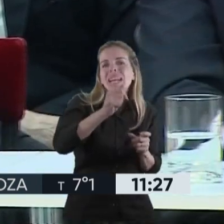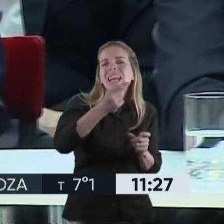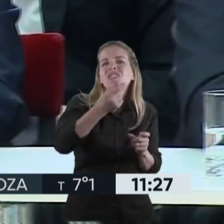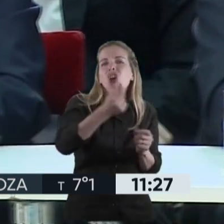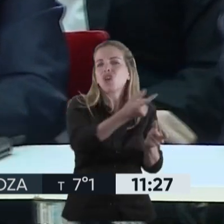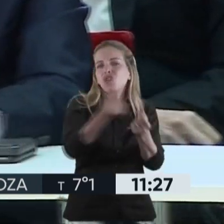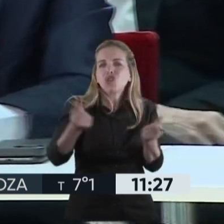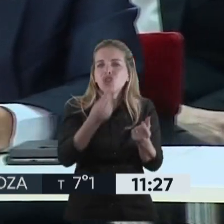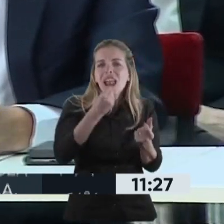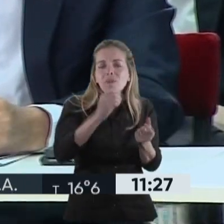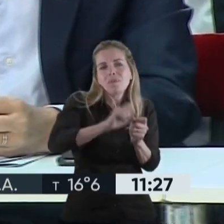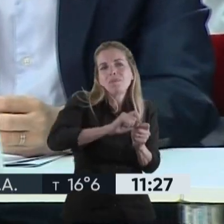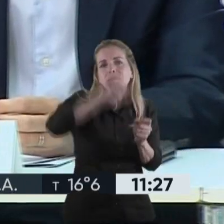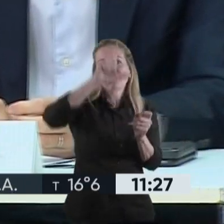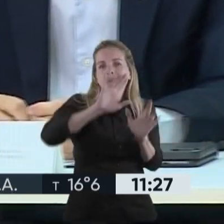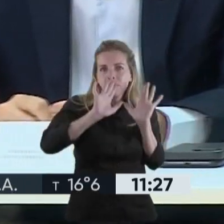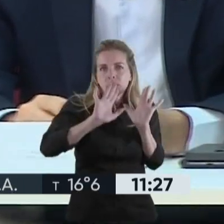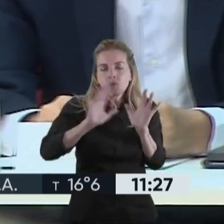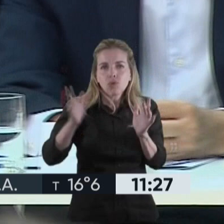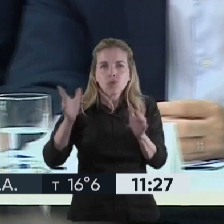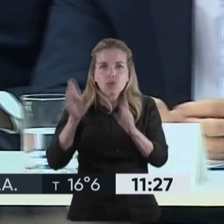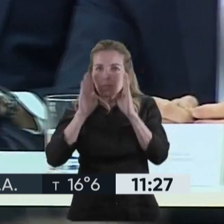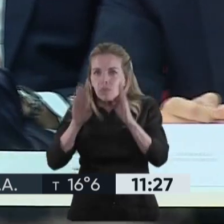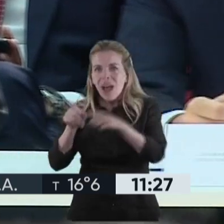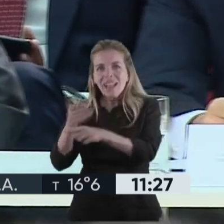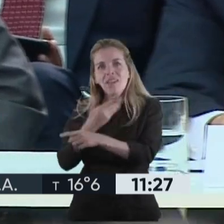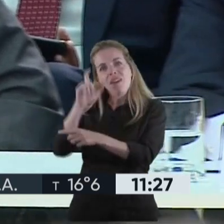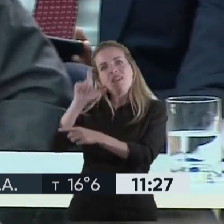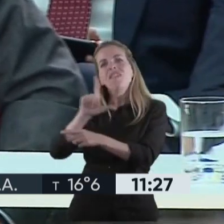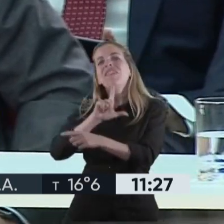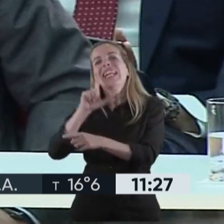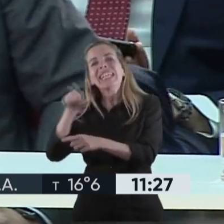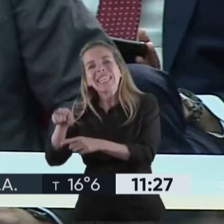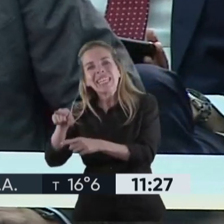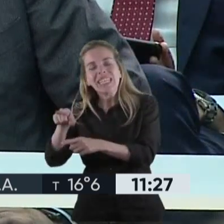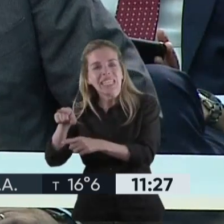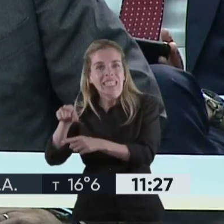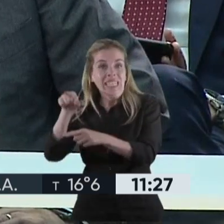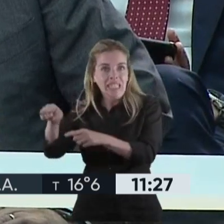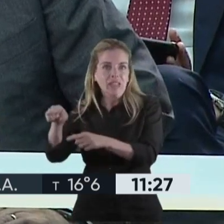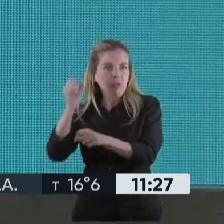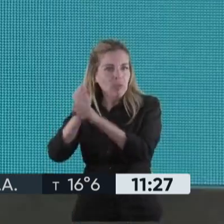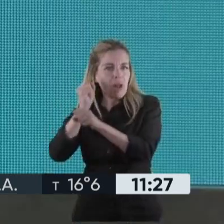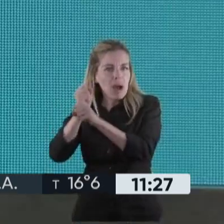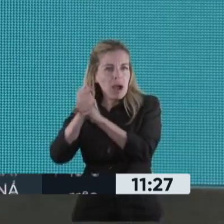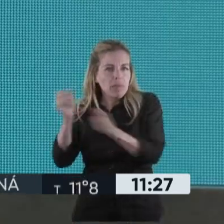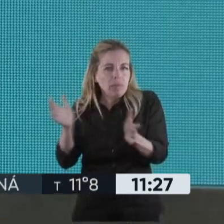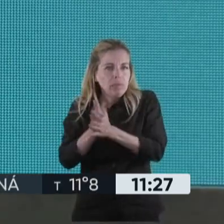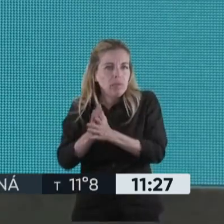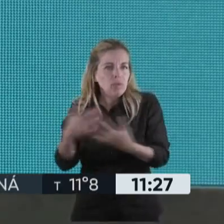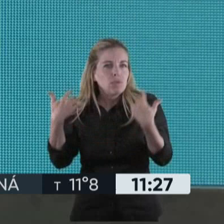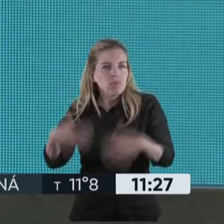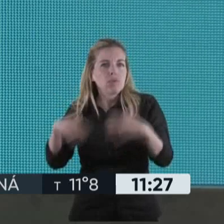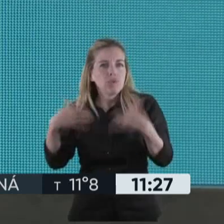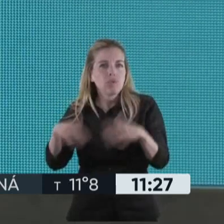Y la verdad lo escuché con mucha atención, alguien que ha trabajado muy codo a codo con nosotros y ha puesto todo su empeño en el tiempo que trabajó